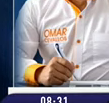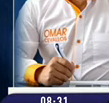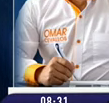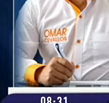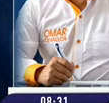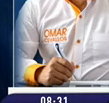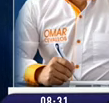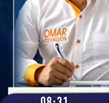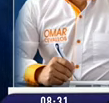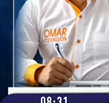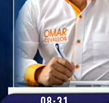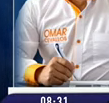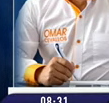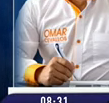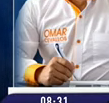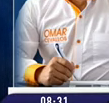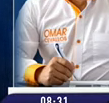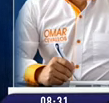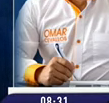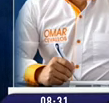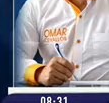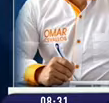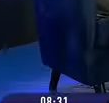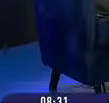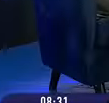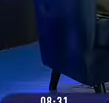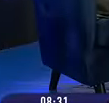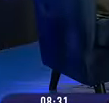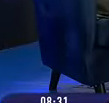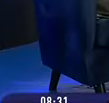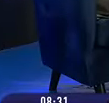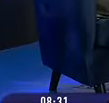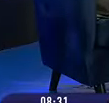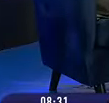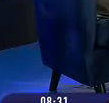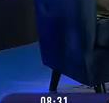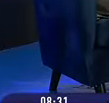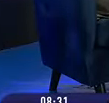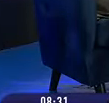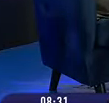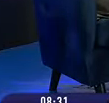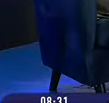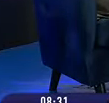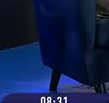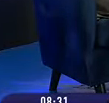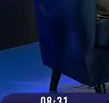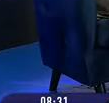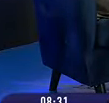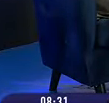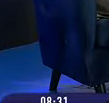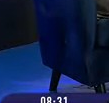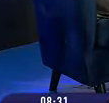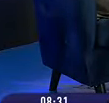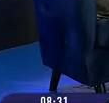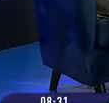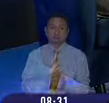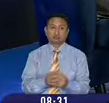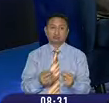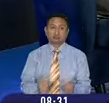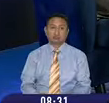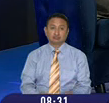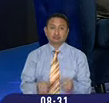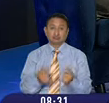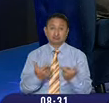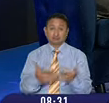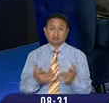extensa, ese es currículum o CV que nos ha presentado. Entremos a materia, Omar. Ejes de campaña, vamos al municipio, ¿cuáles